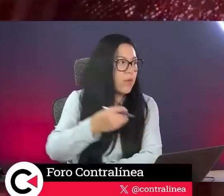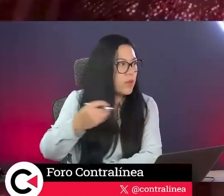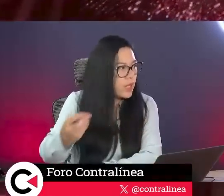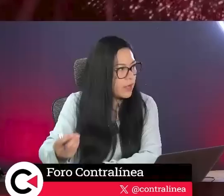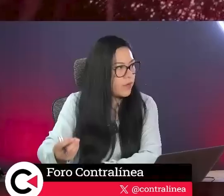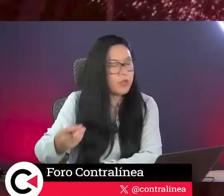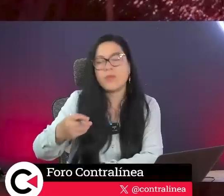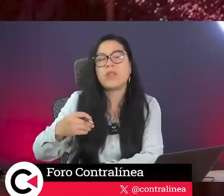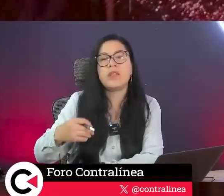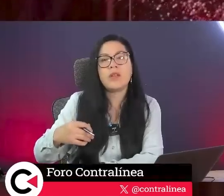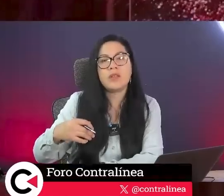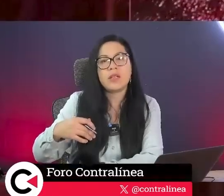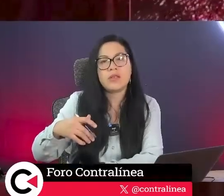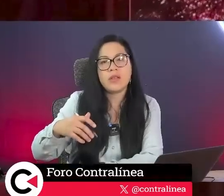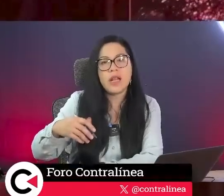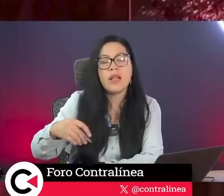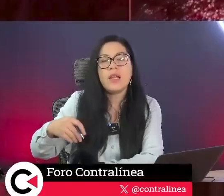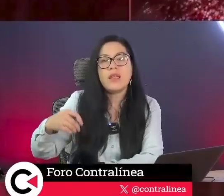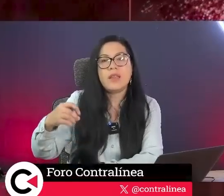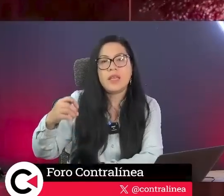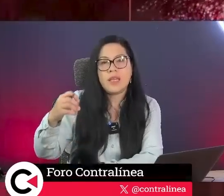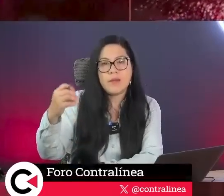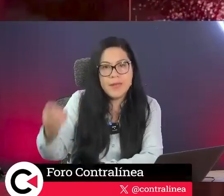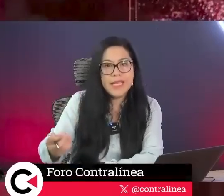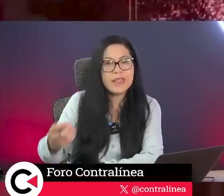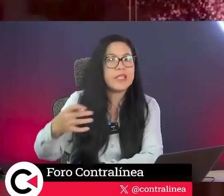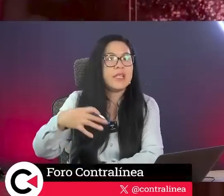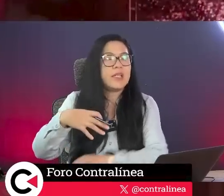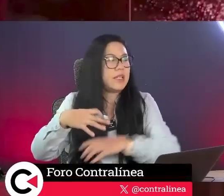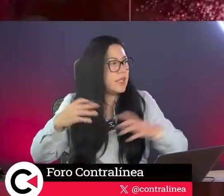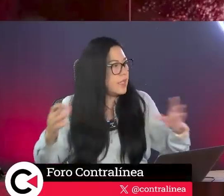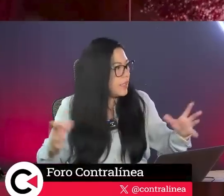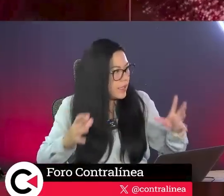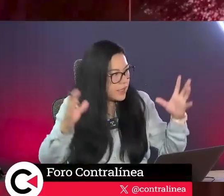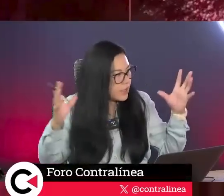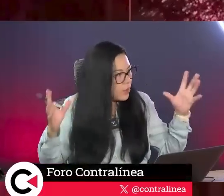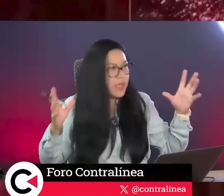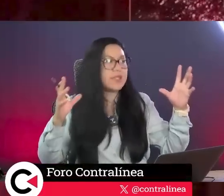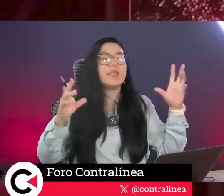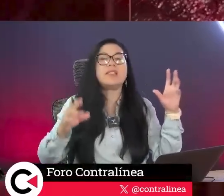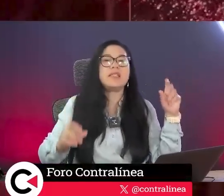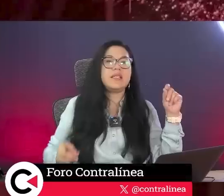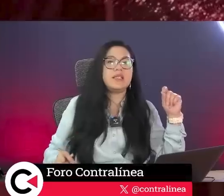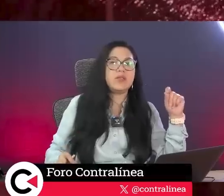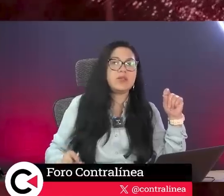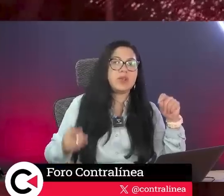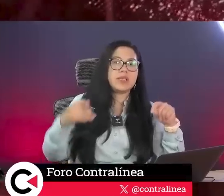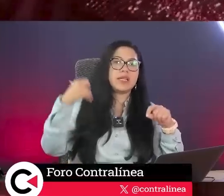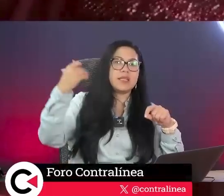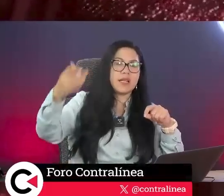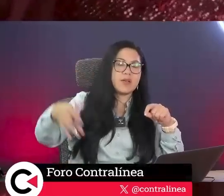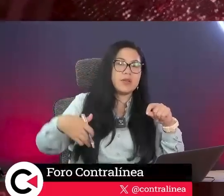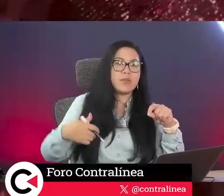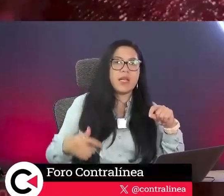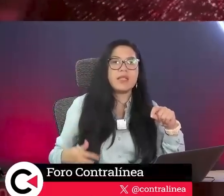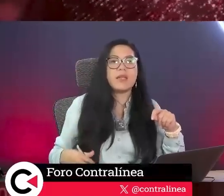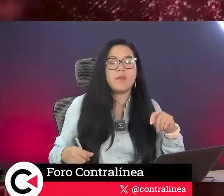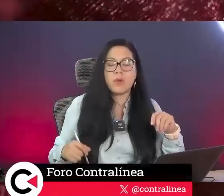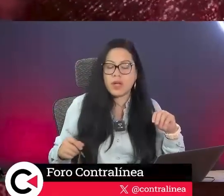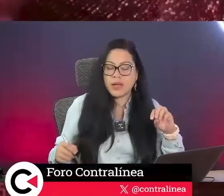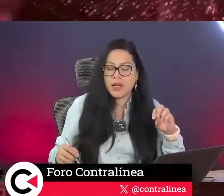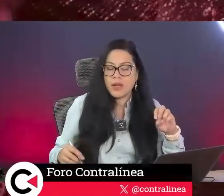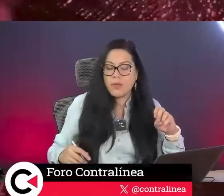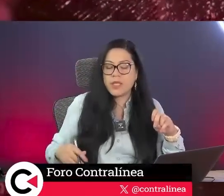justamente del Banco Mundial, del Fondo Monetario Internacional, del BID, ni de ninguna de estas instituciones que están